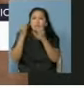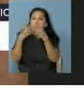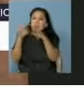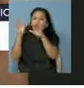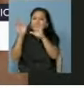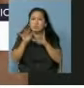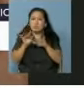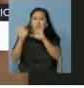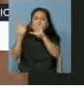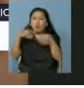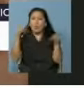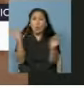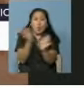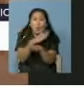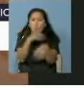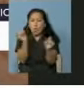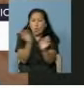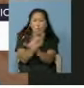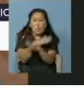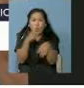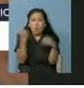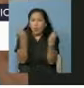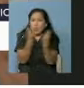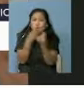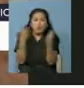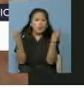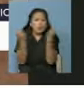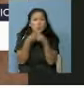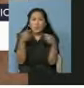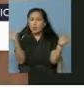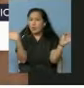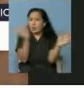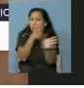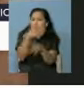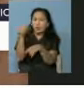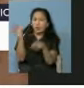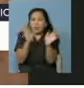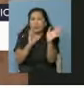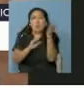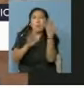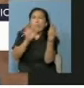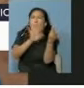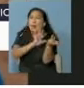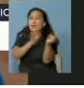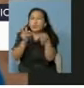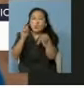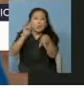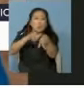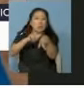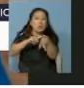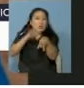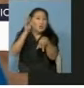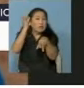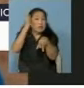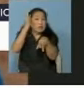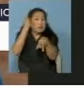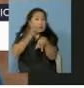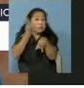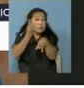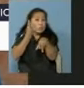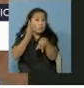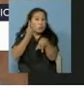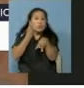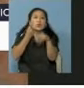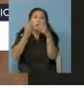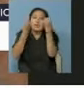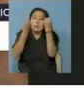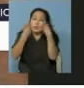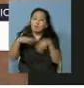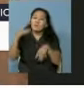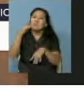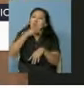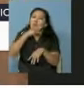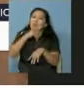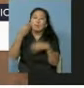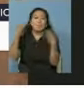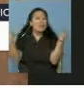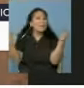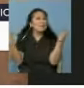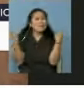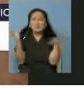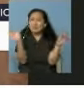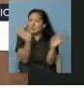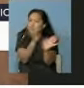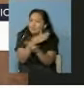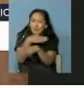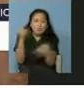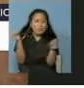lluvia, con fuerte viento. Y a los 20, media hora llegó acá a Libertador, la verdad que mucho